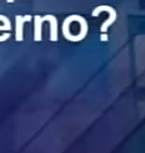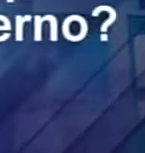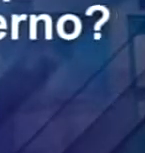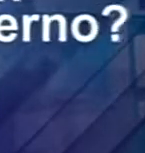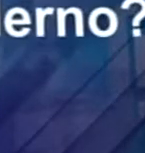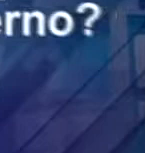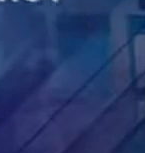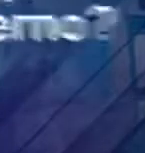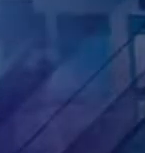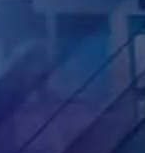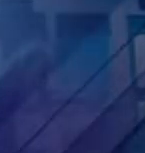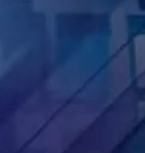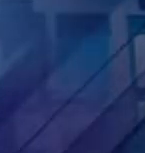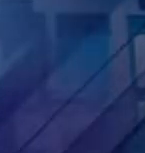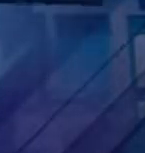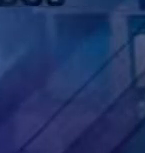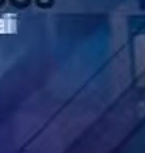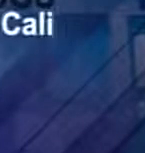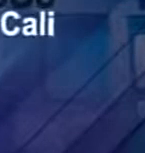¿Busca ser un profesional moderno?